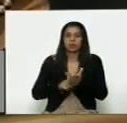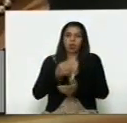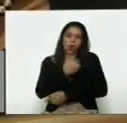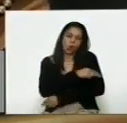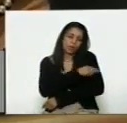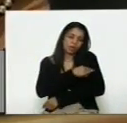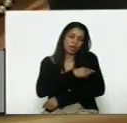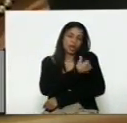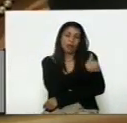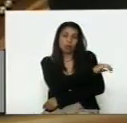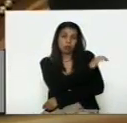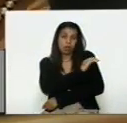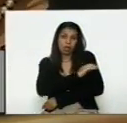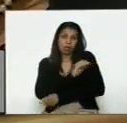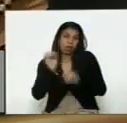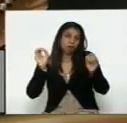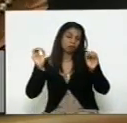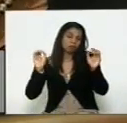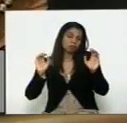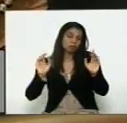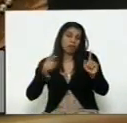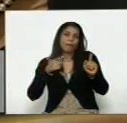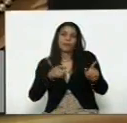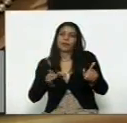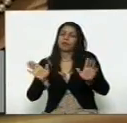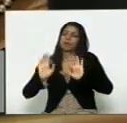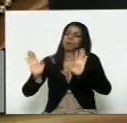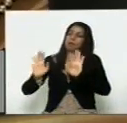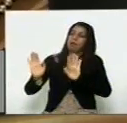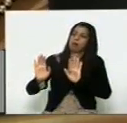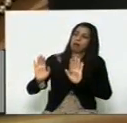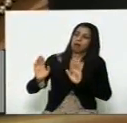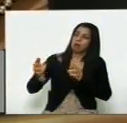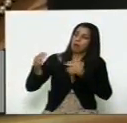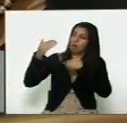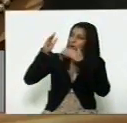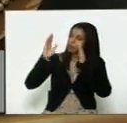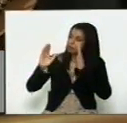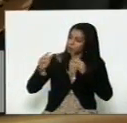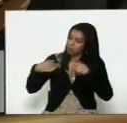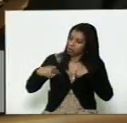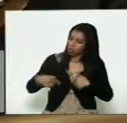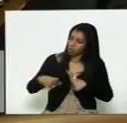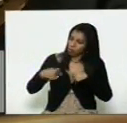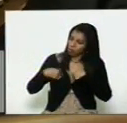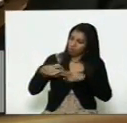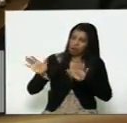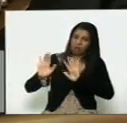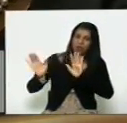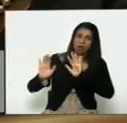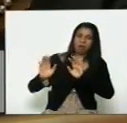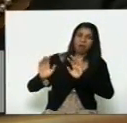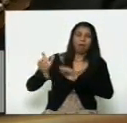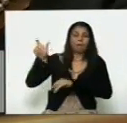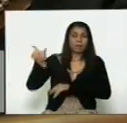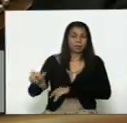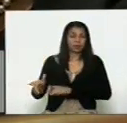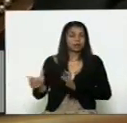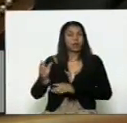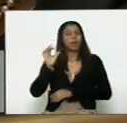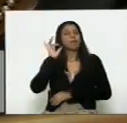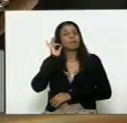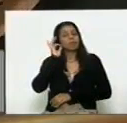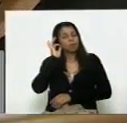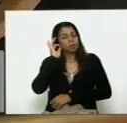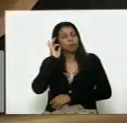salud público o privado podrá negar la atención humanizada, oportuna y adecuada a las